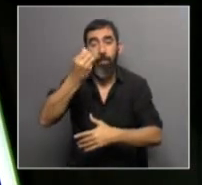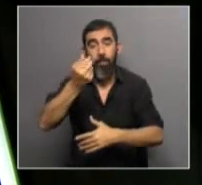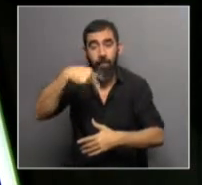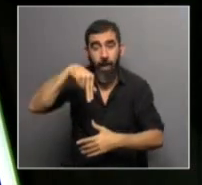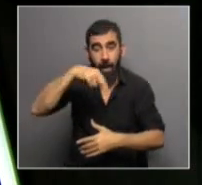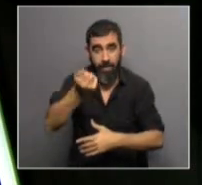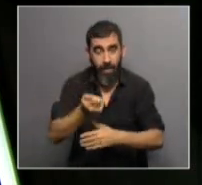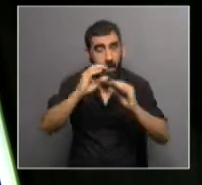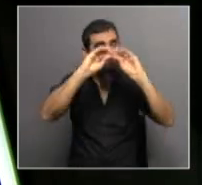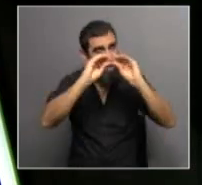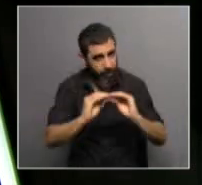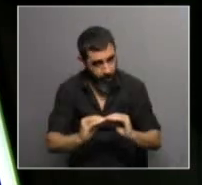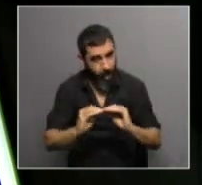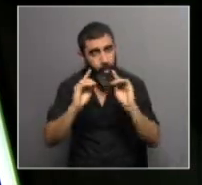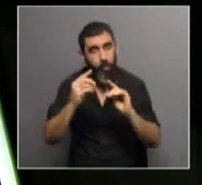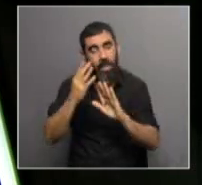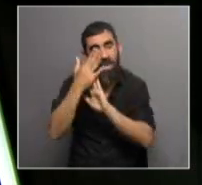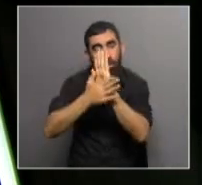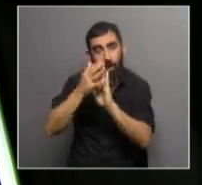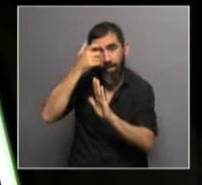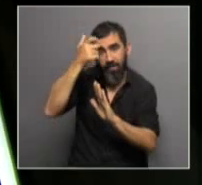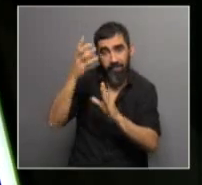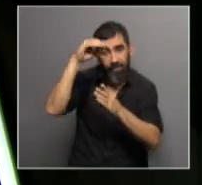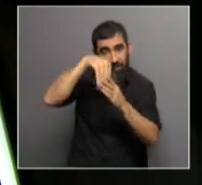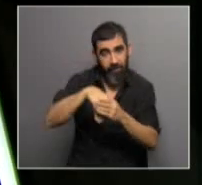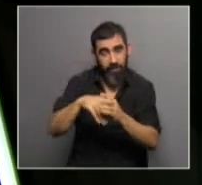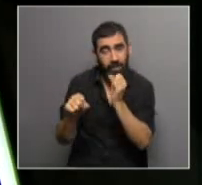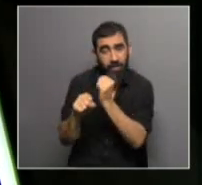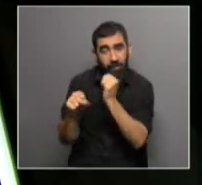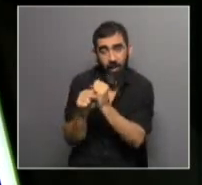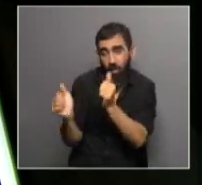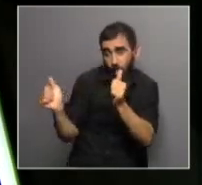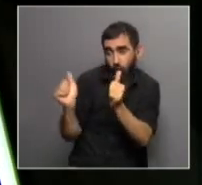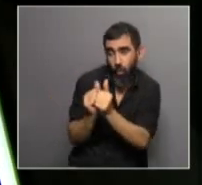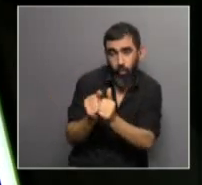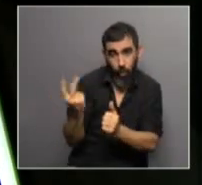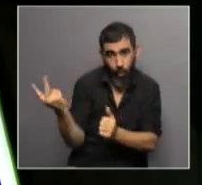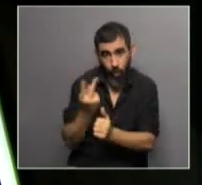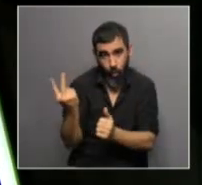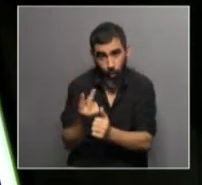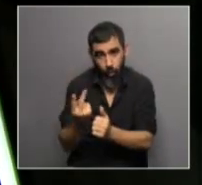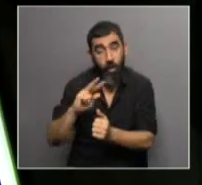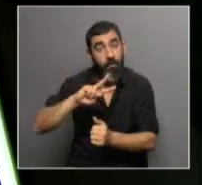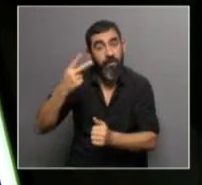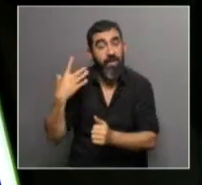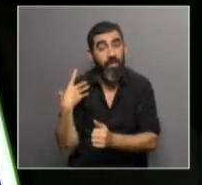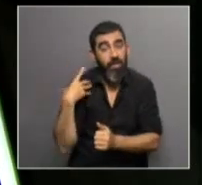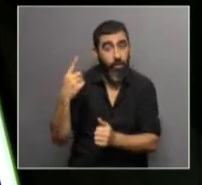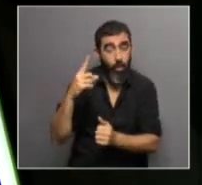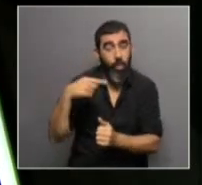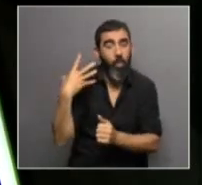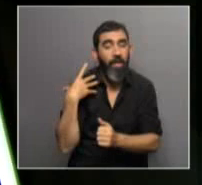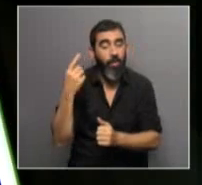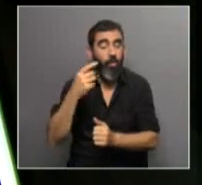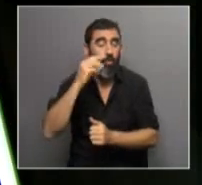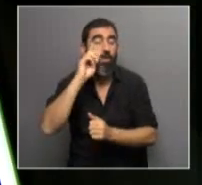miembro de la academia nacional de ciencias pero que además trabajó a la par de caldeyro barcia fue vice director primero y luego director del